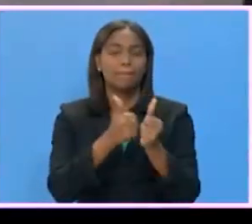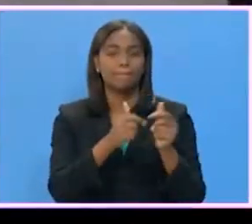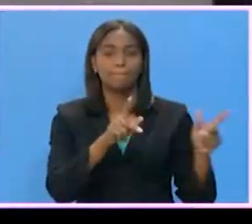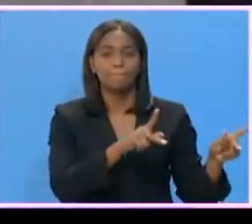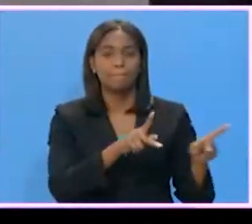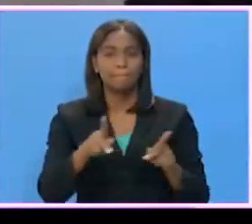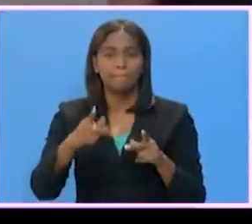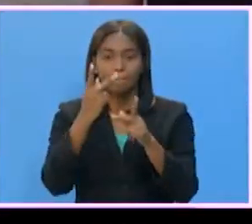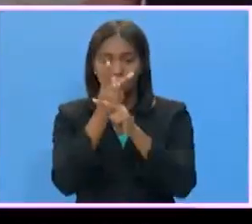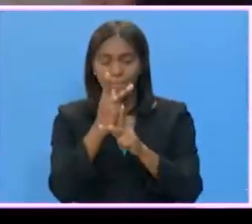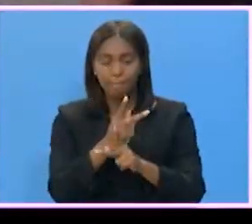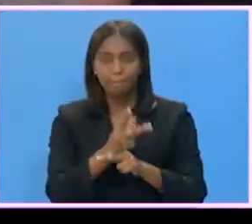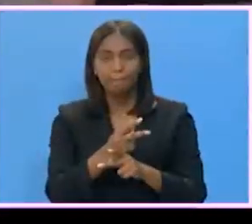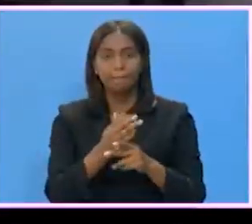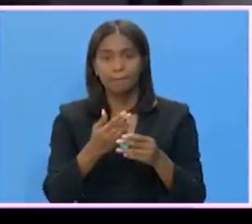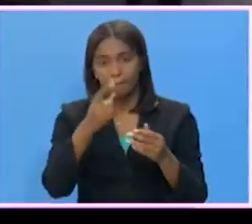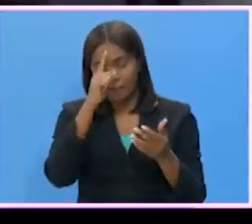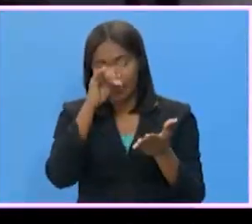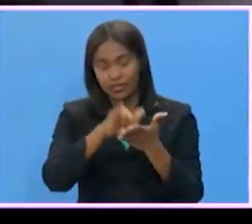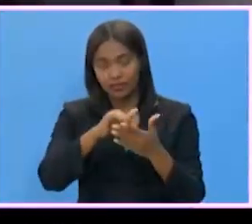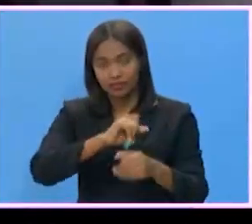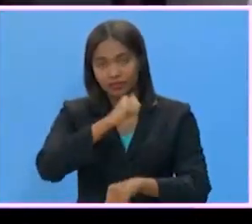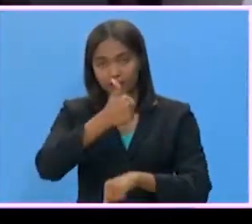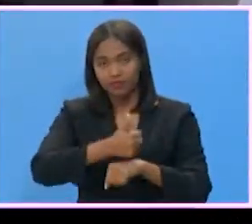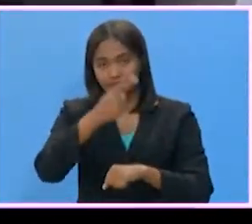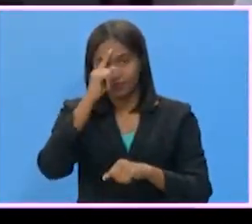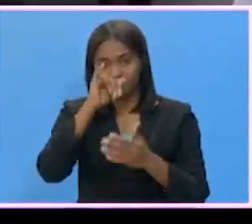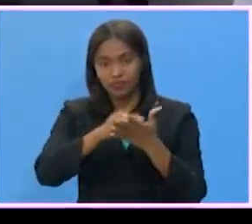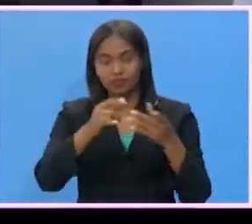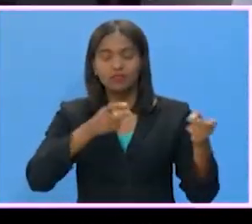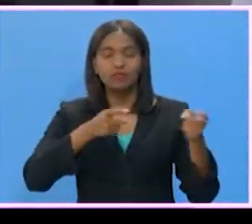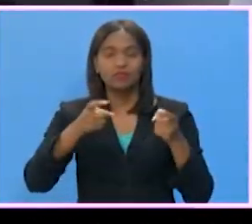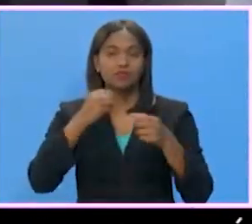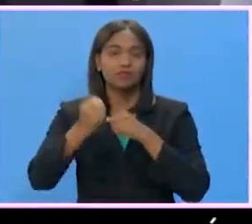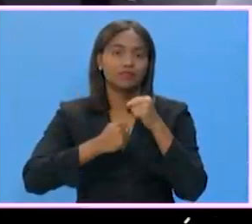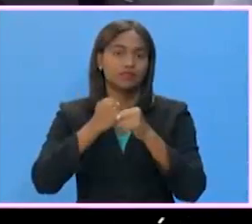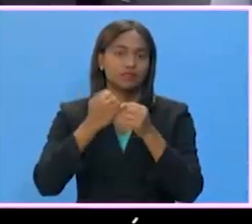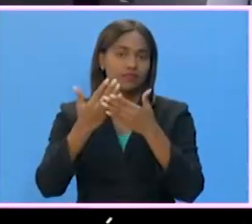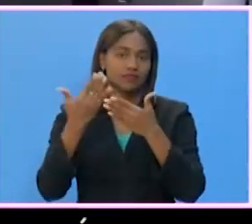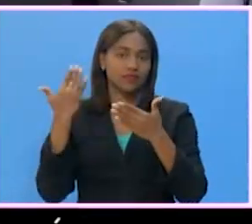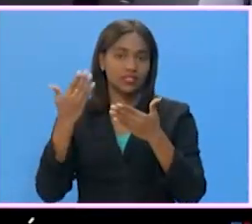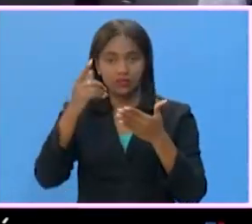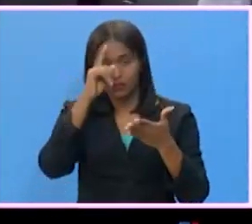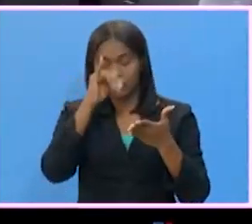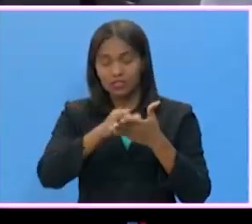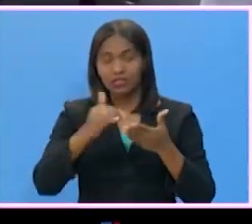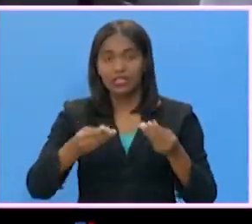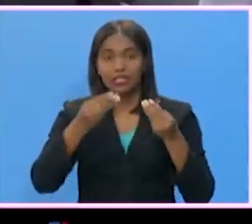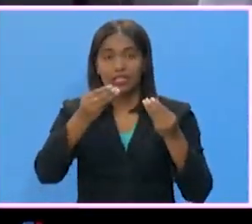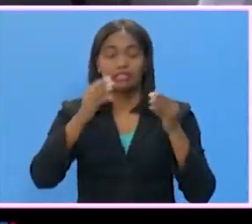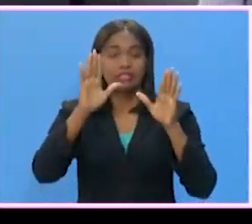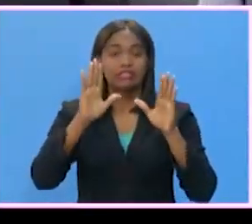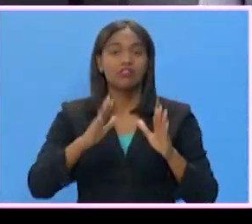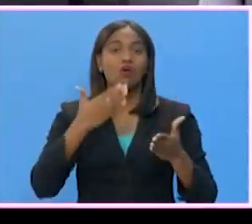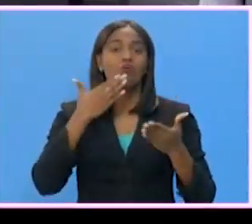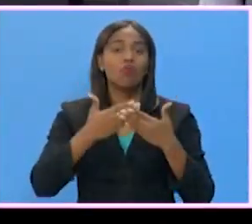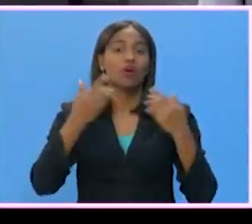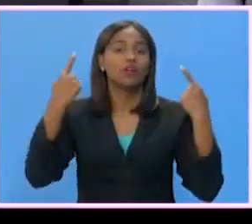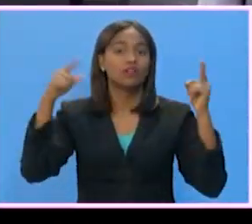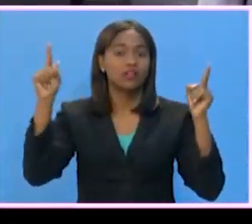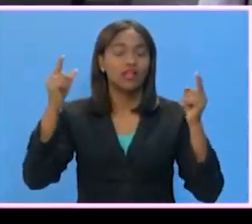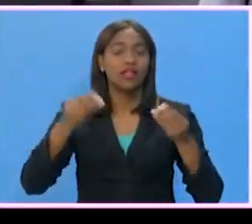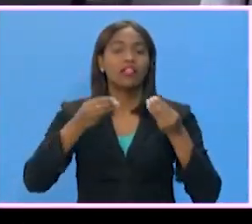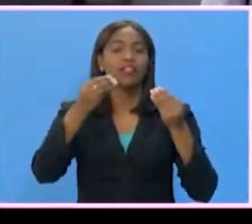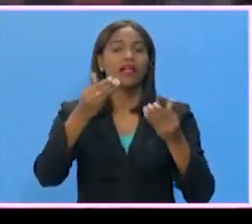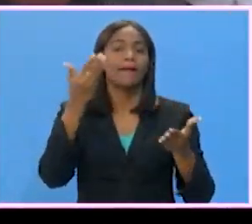mecanismos de verificaciones previas implementadas por esta gestión el año pasado, los cuales arrojaron excelentes resultados, dando